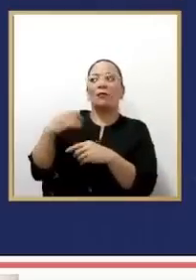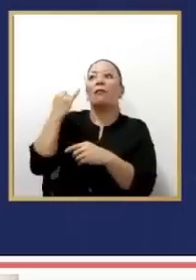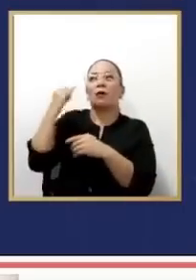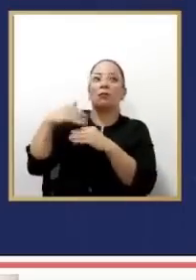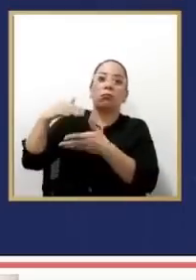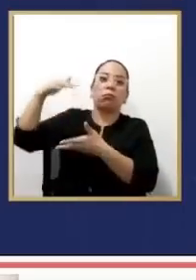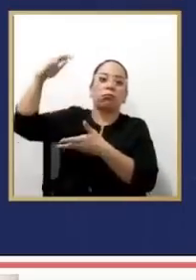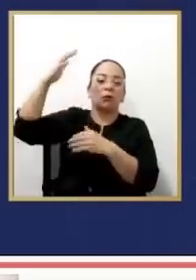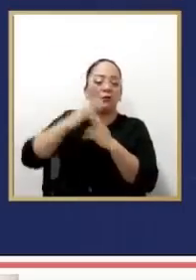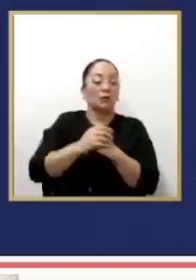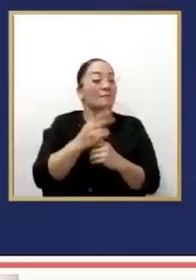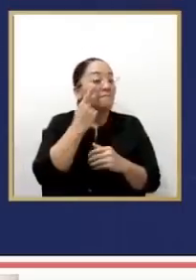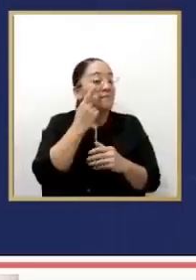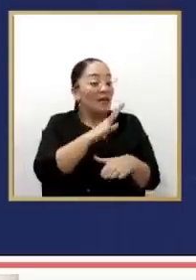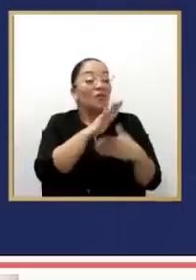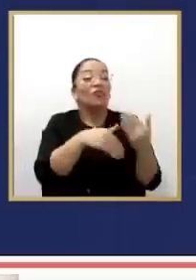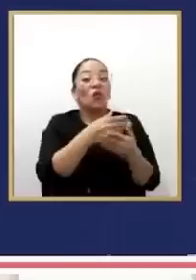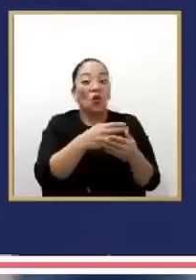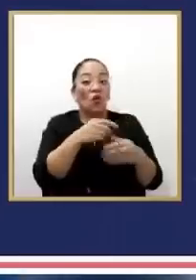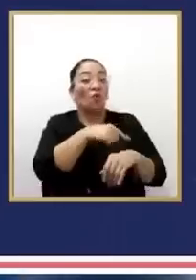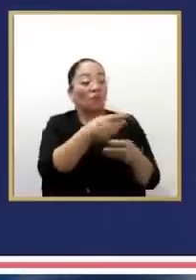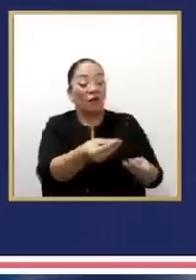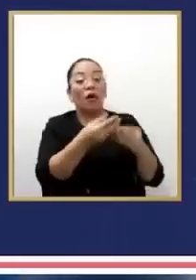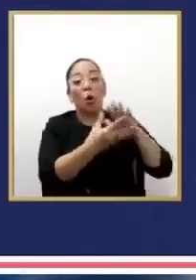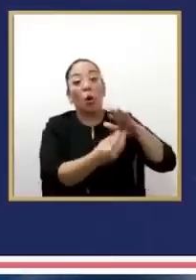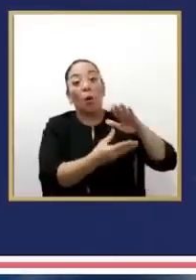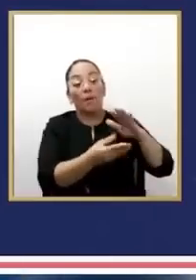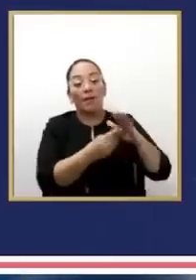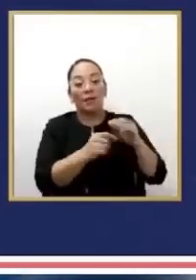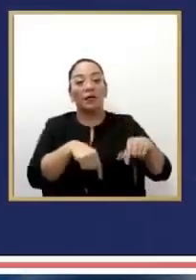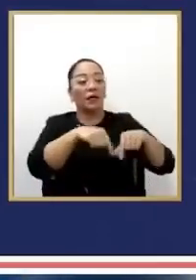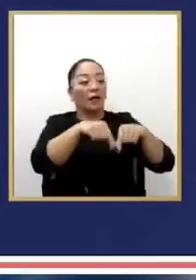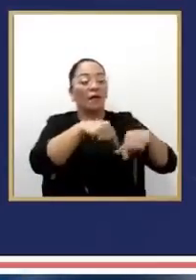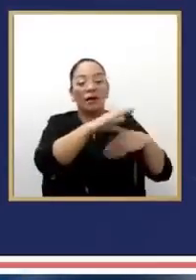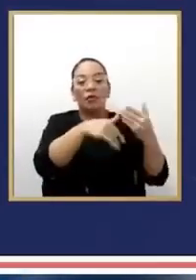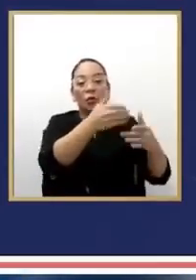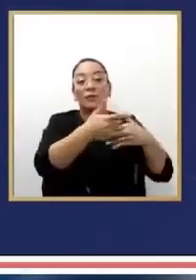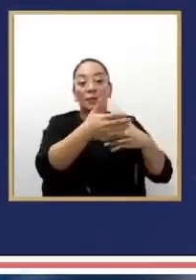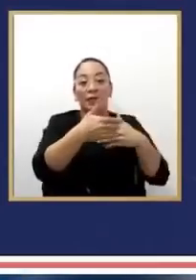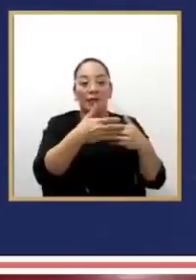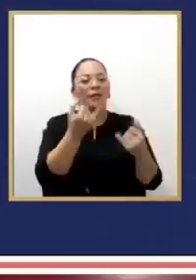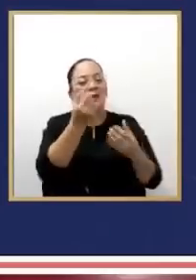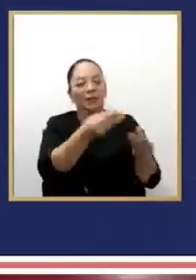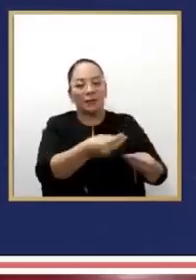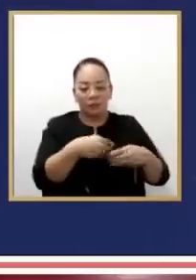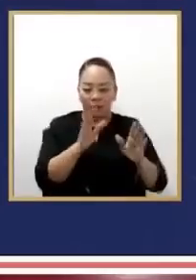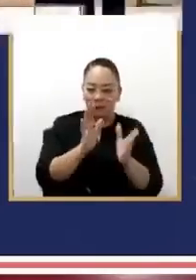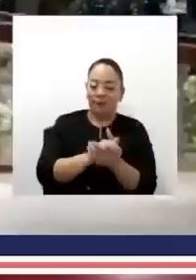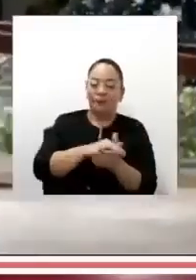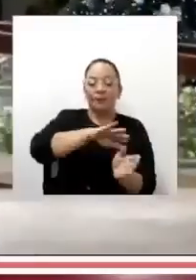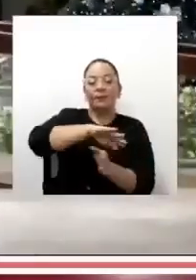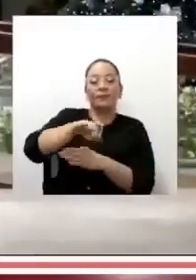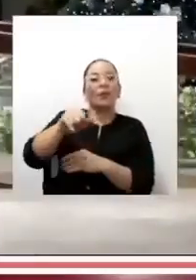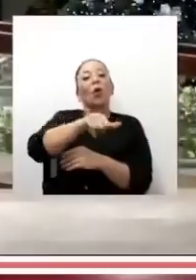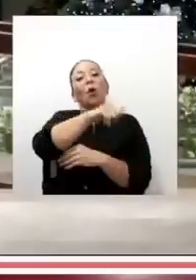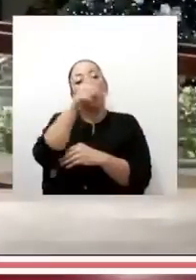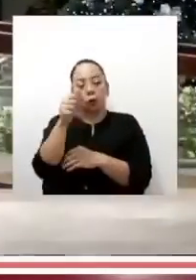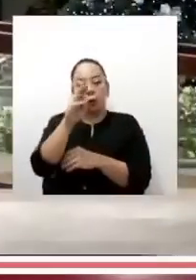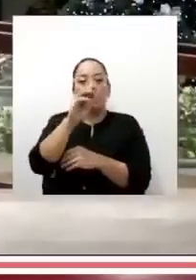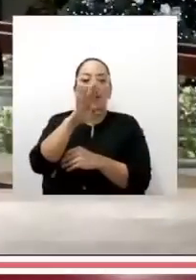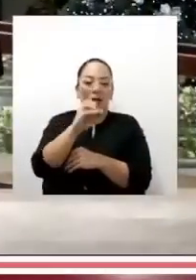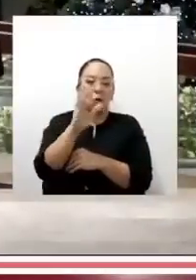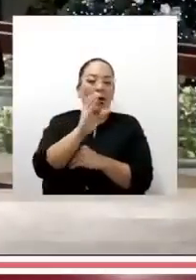imagínense. No, viera todo lo que duraron en darme todas las copias. Me las tenían que grabar todos estos expedientes. Imagínese. El siguiente, don Mario Cárdenas, nos